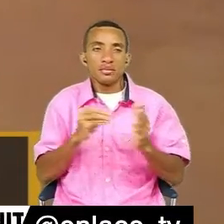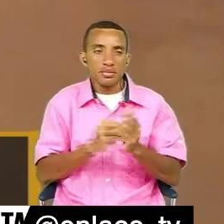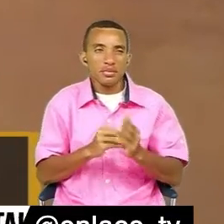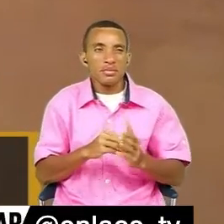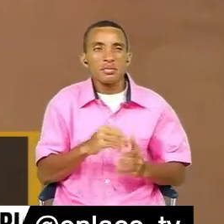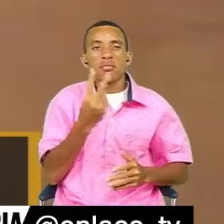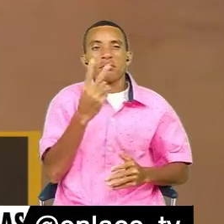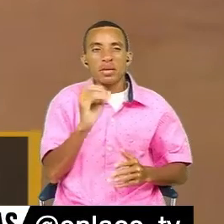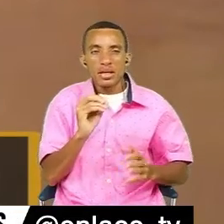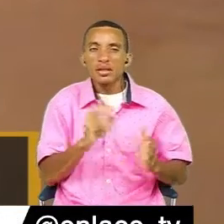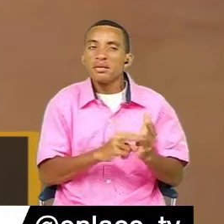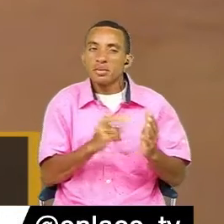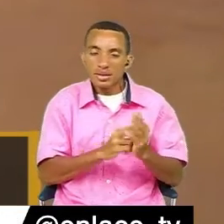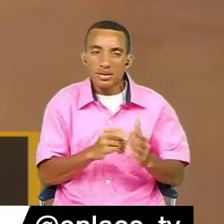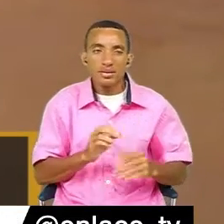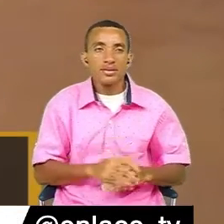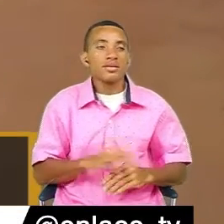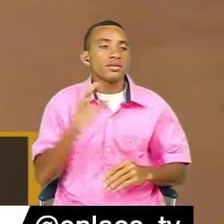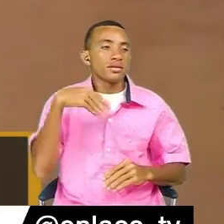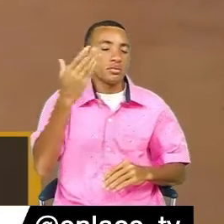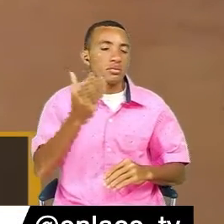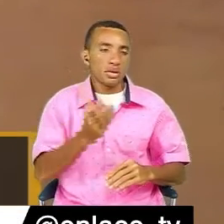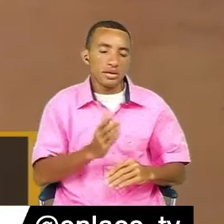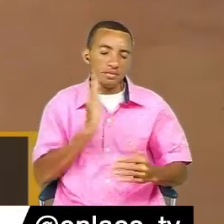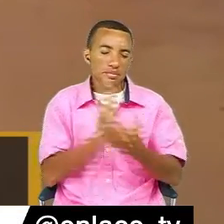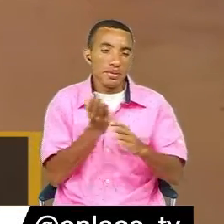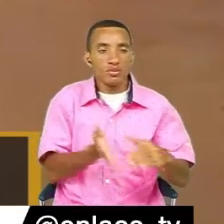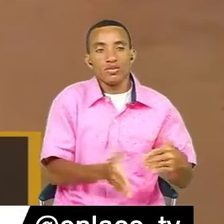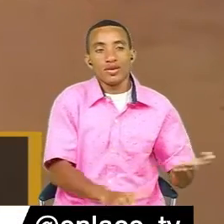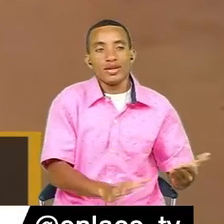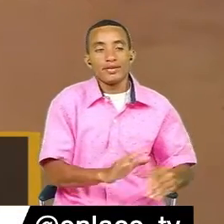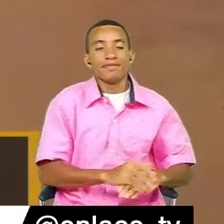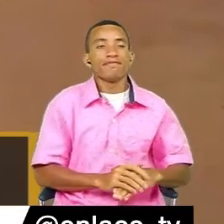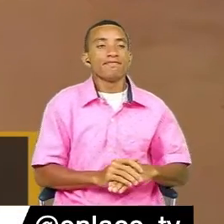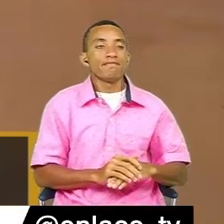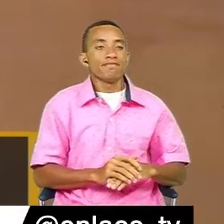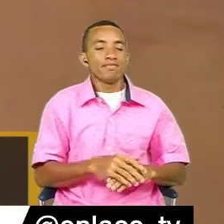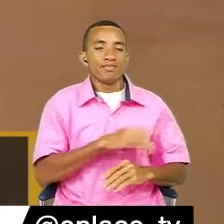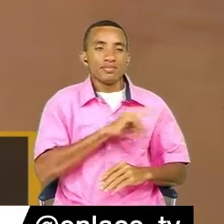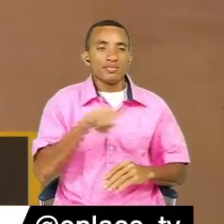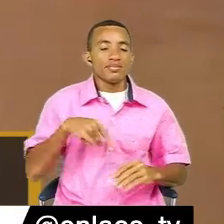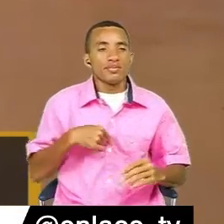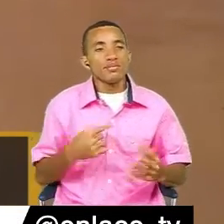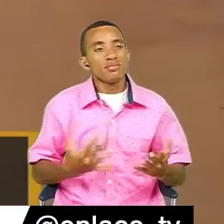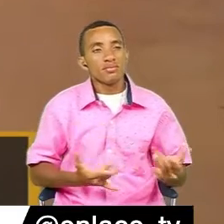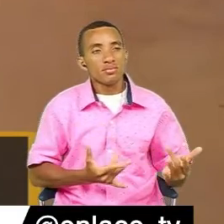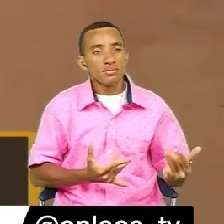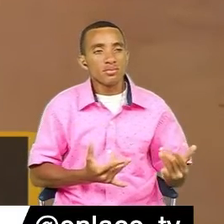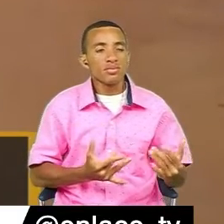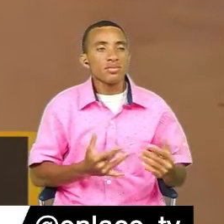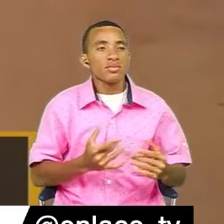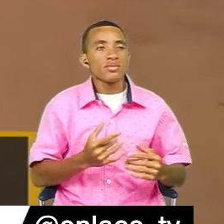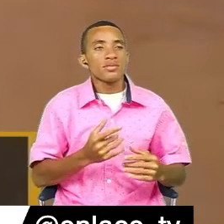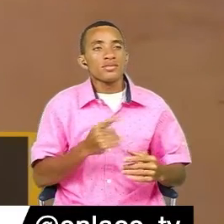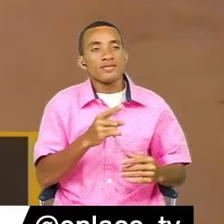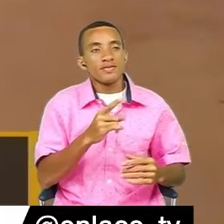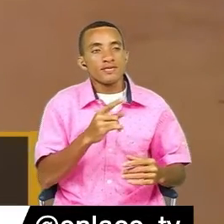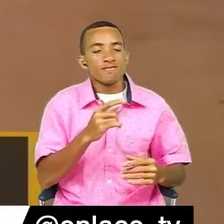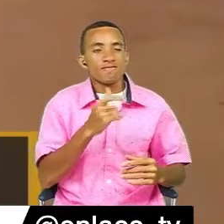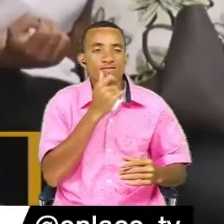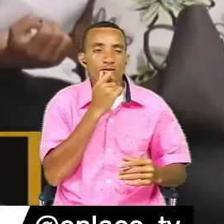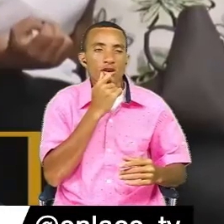vez, y al fin la mató, al fin terminó con su vida. Estamos esperando que sea